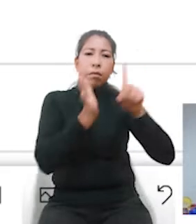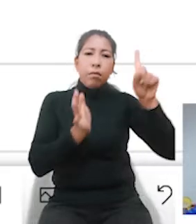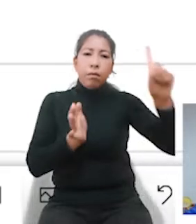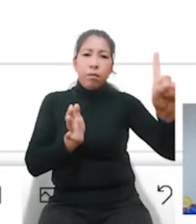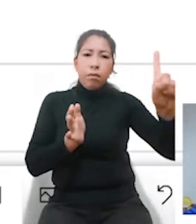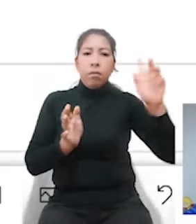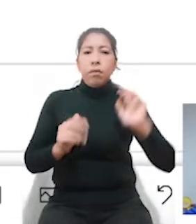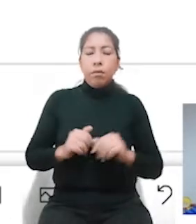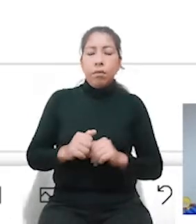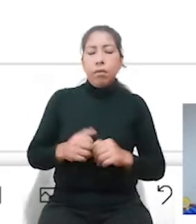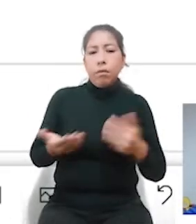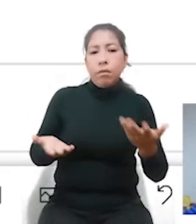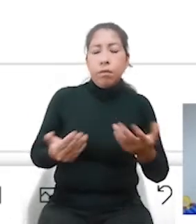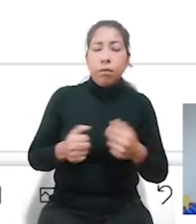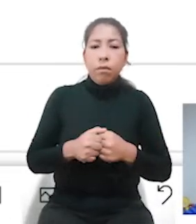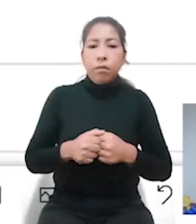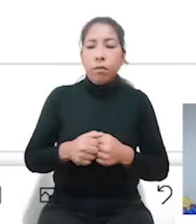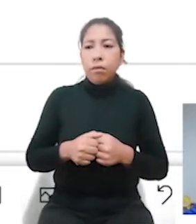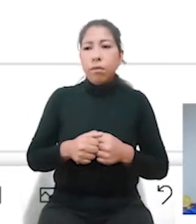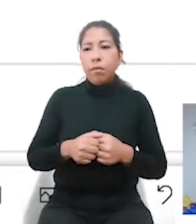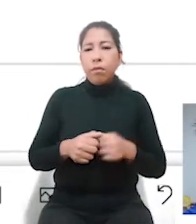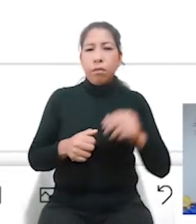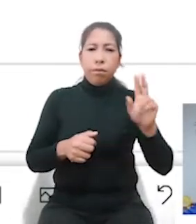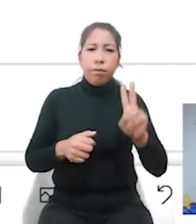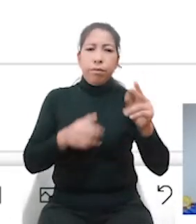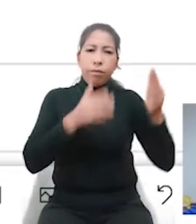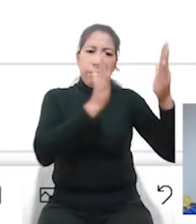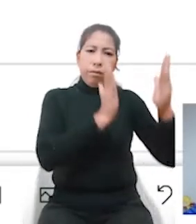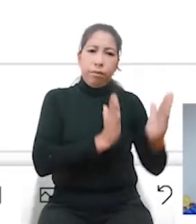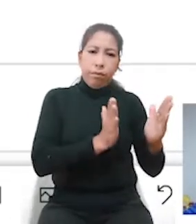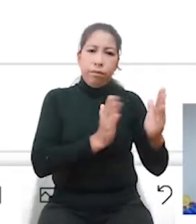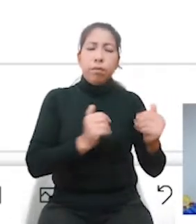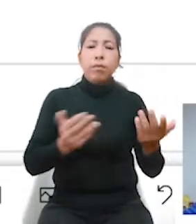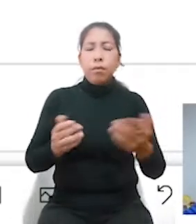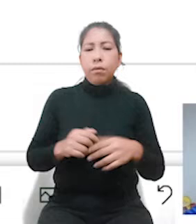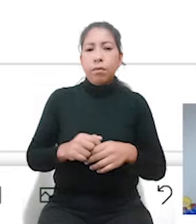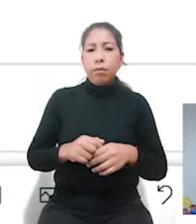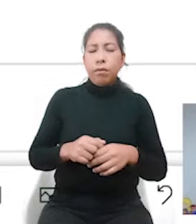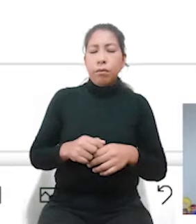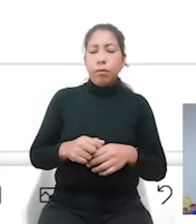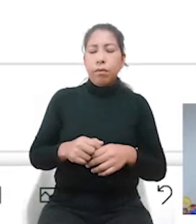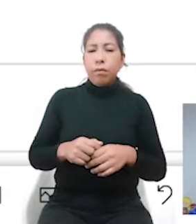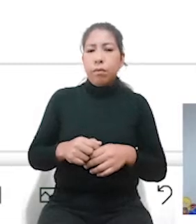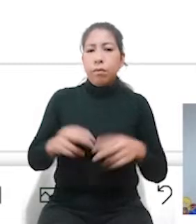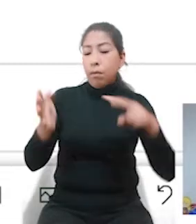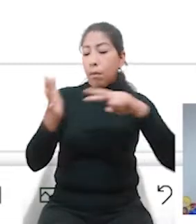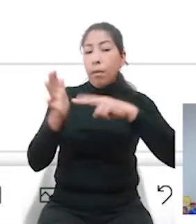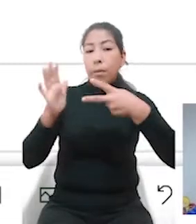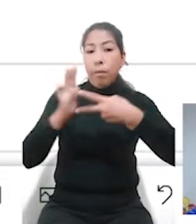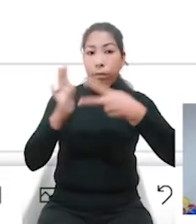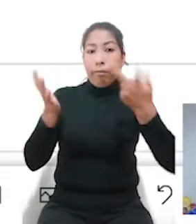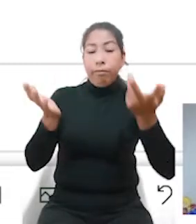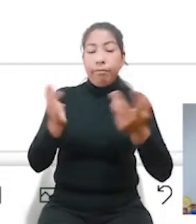es menos 1. Entonces vamos a utilizar paréntesis y lo vamos a elevar a menos 1. Por definición